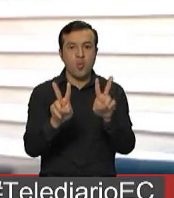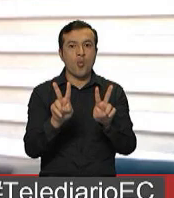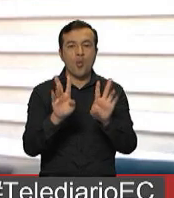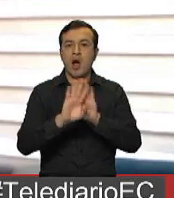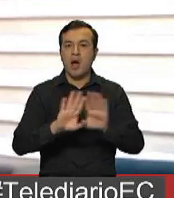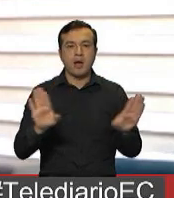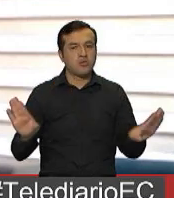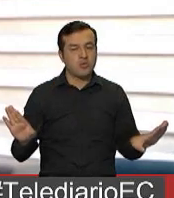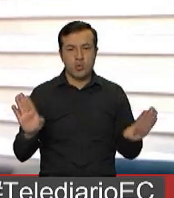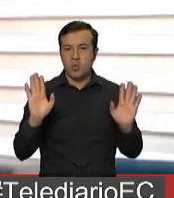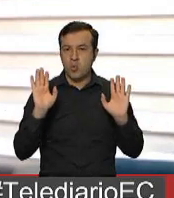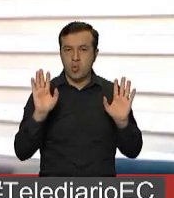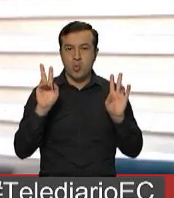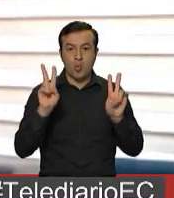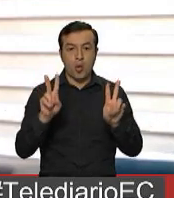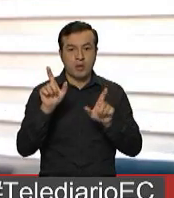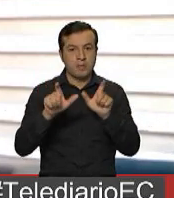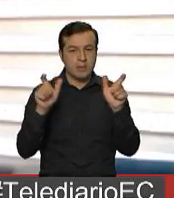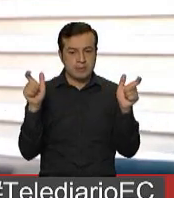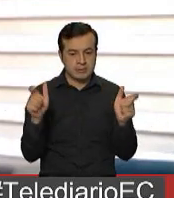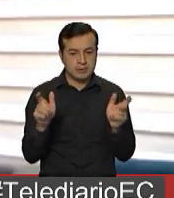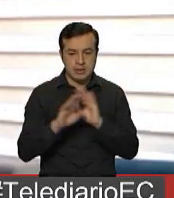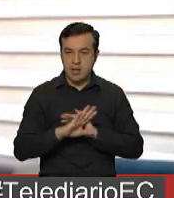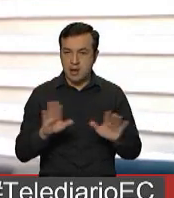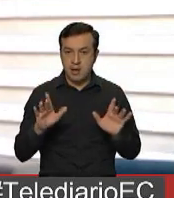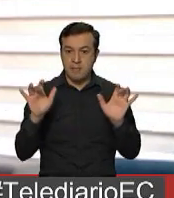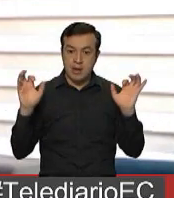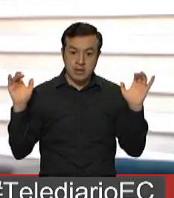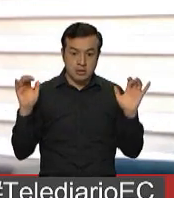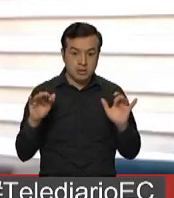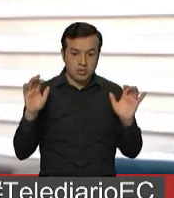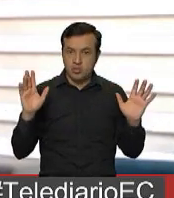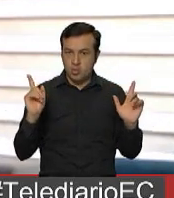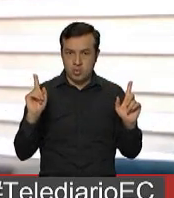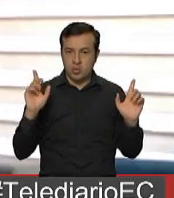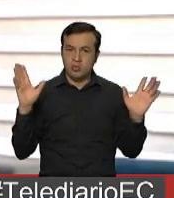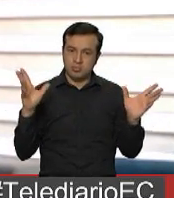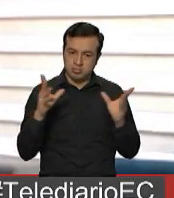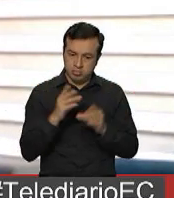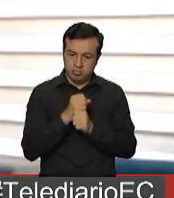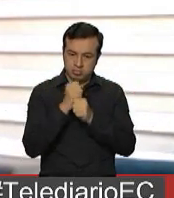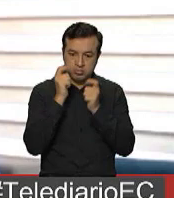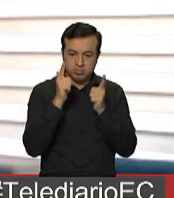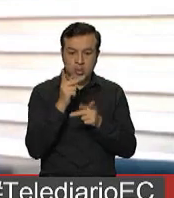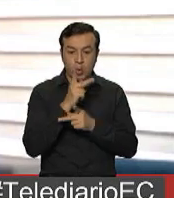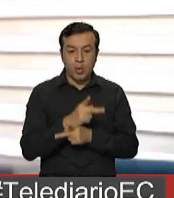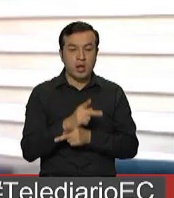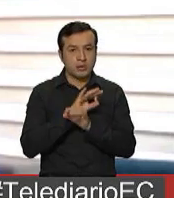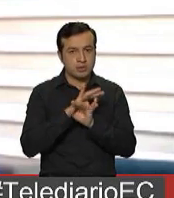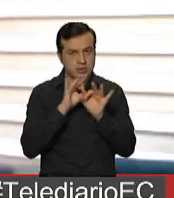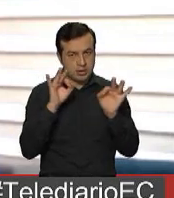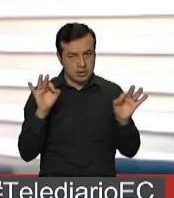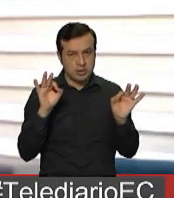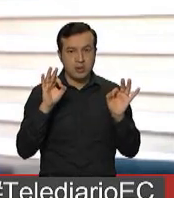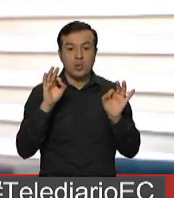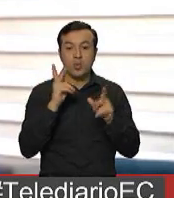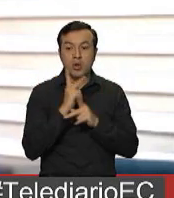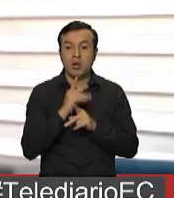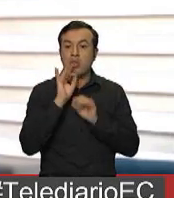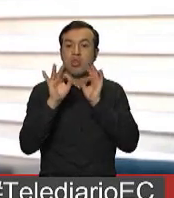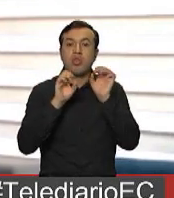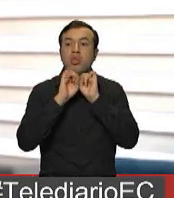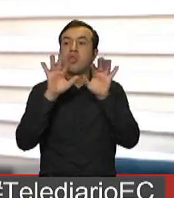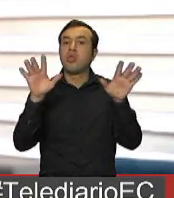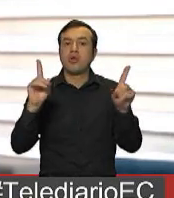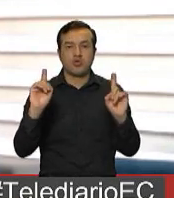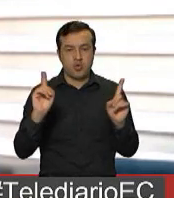está haciendo todos, se está brindando todos los servicios con todas las medidas de bioseguridad, justamente para poder evitar la propagación